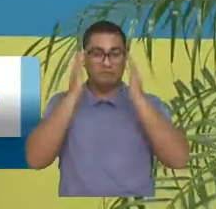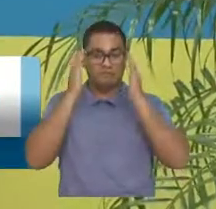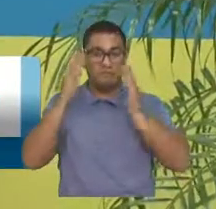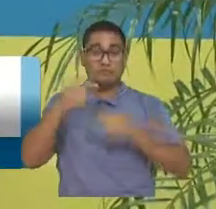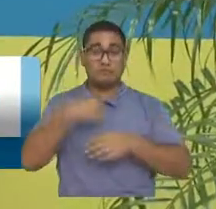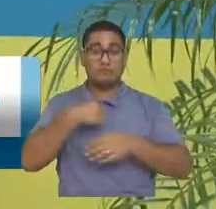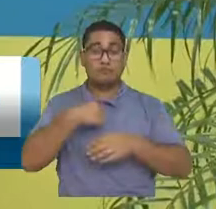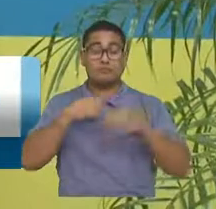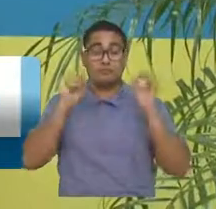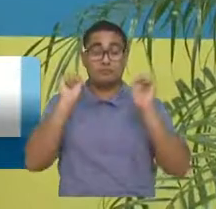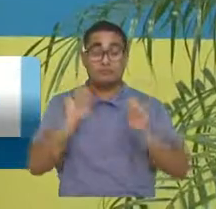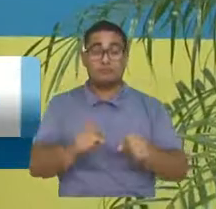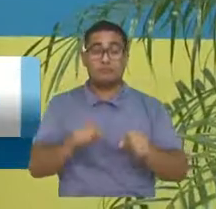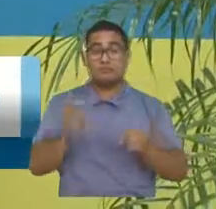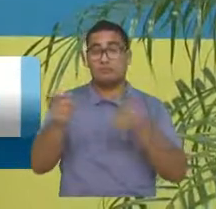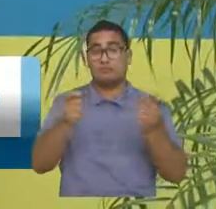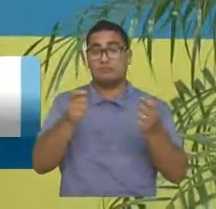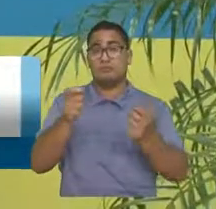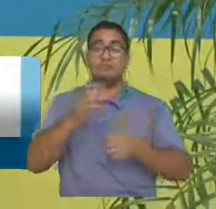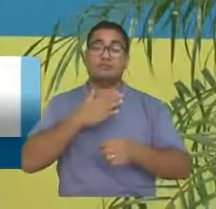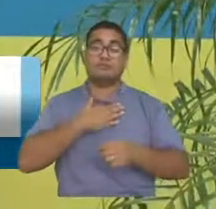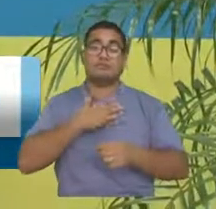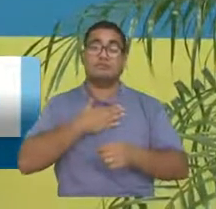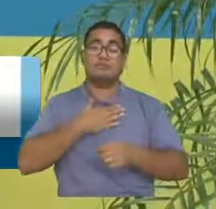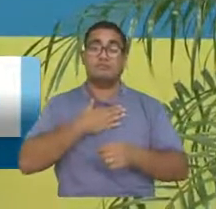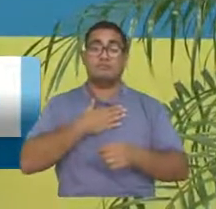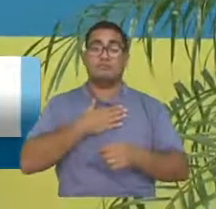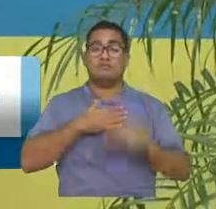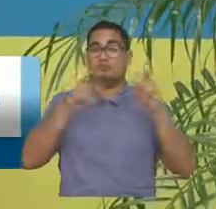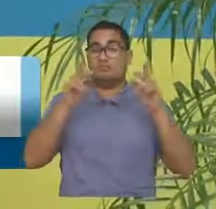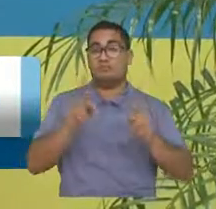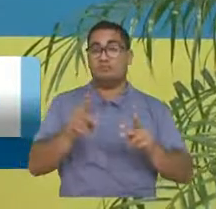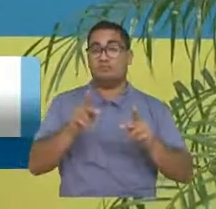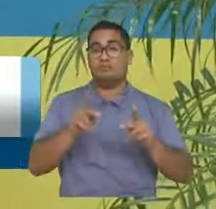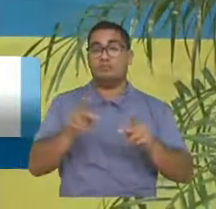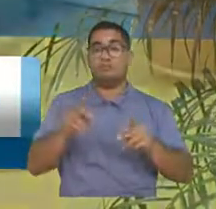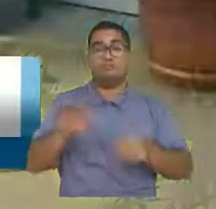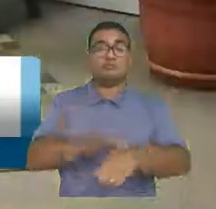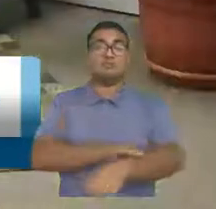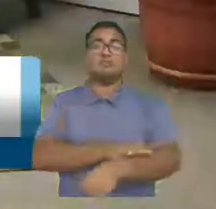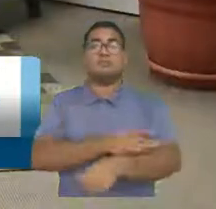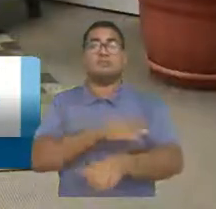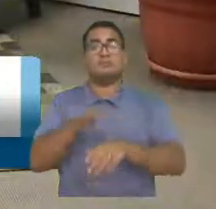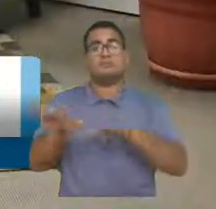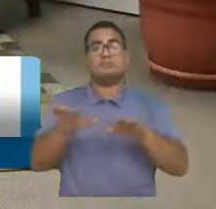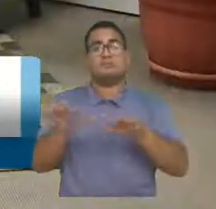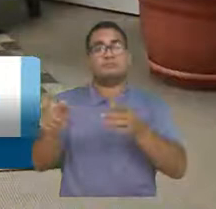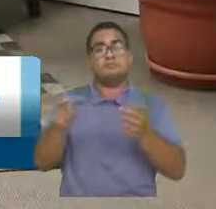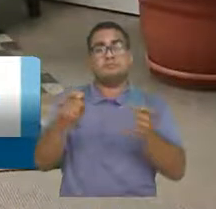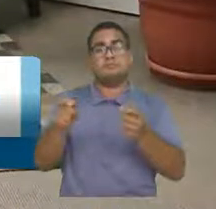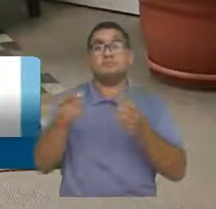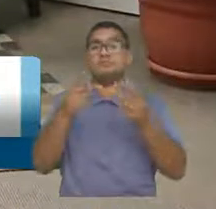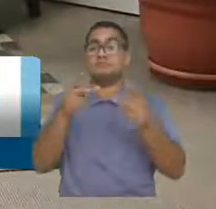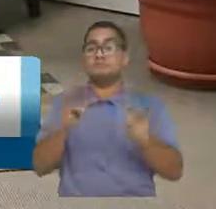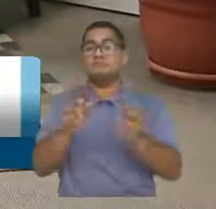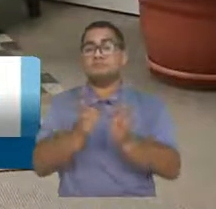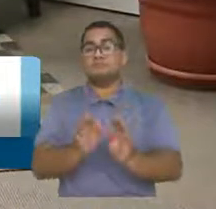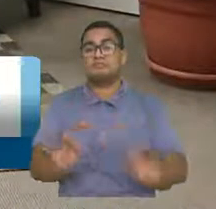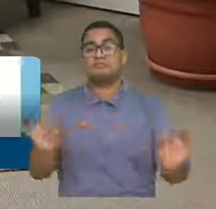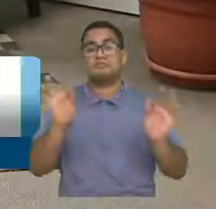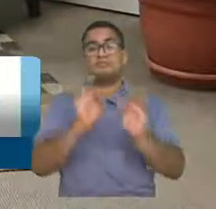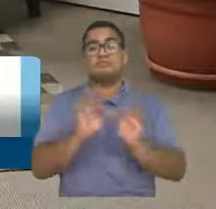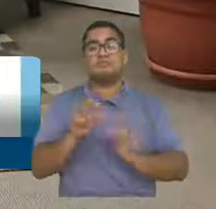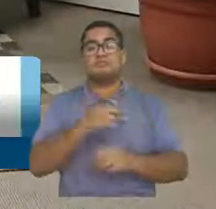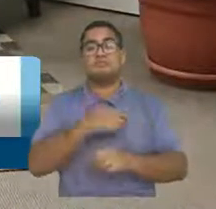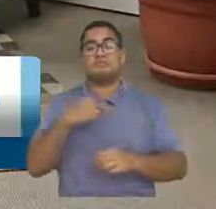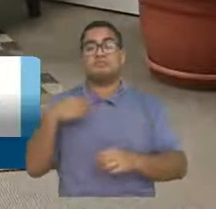controlar es mi misma persona. A veces ni las emociones se pueden controlar, ni uno mismo. Así es, pero hay que gestionarlas. Sí.